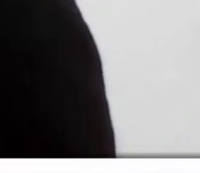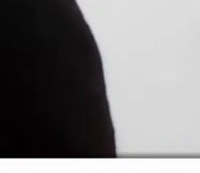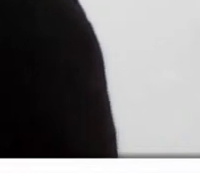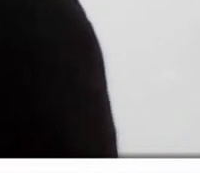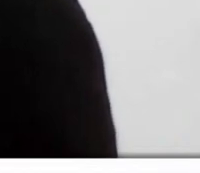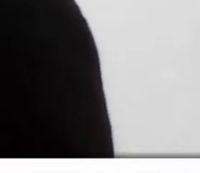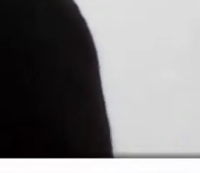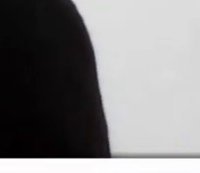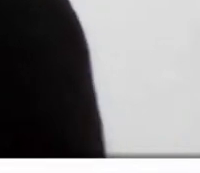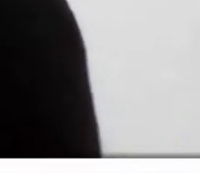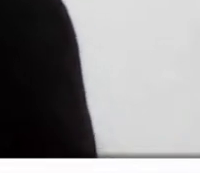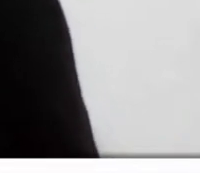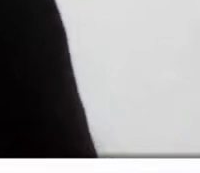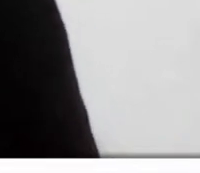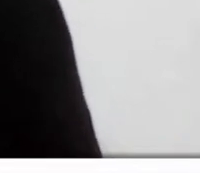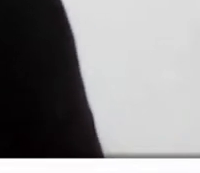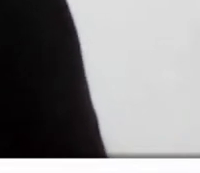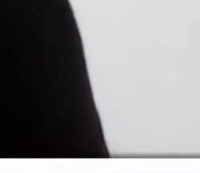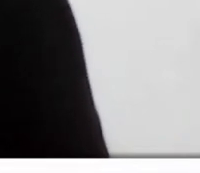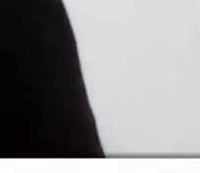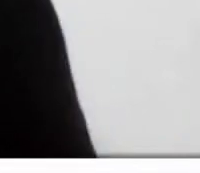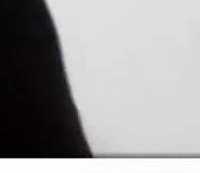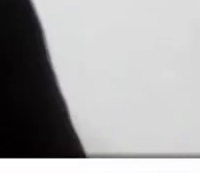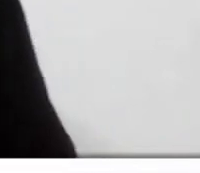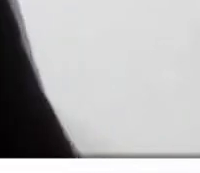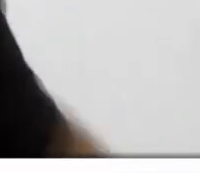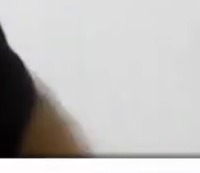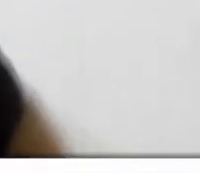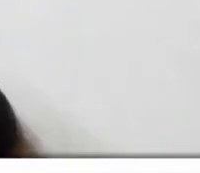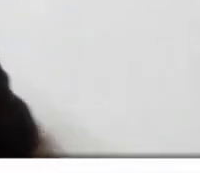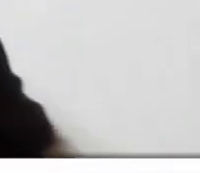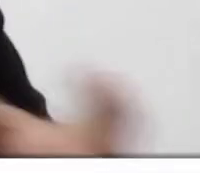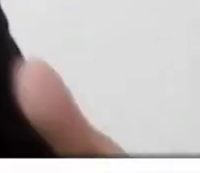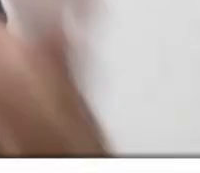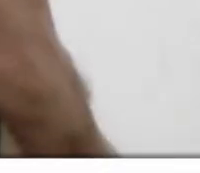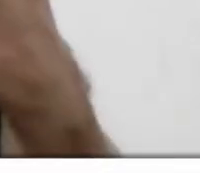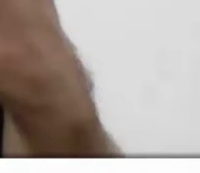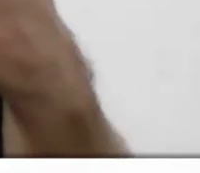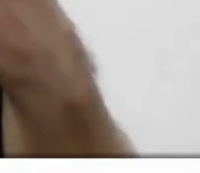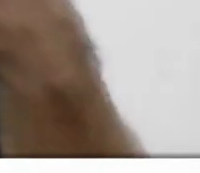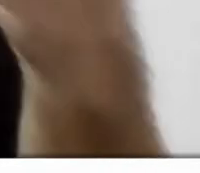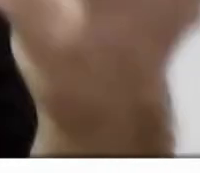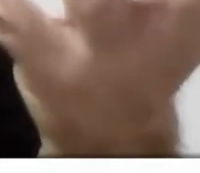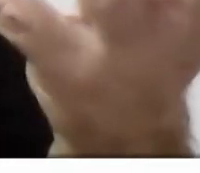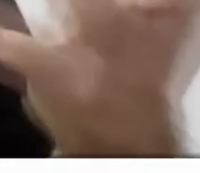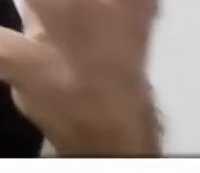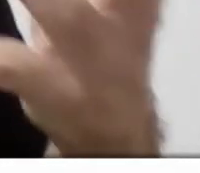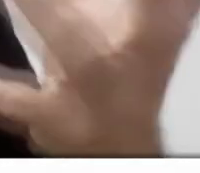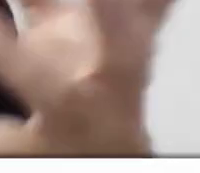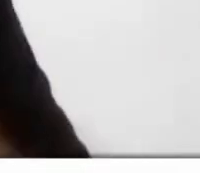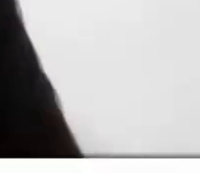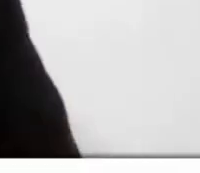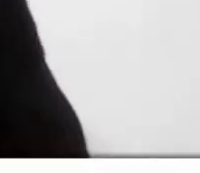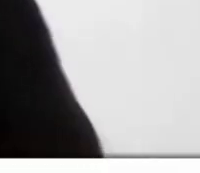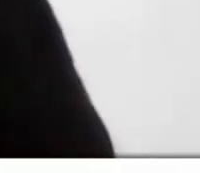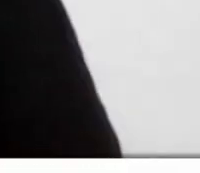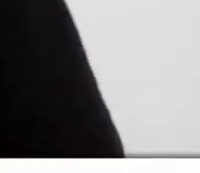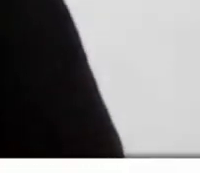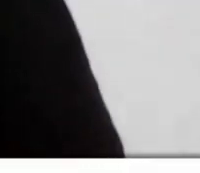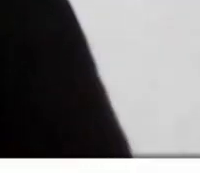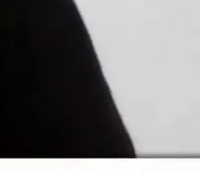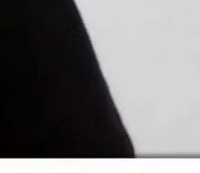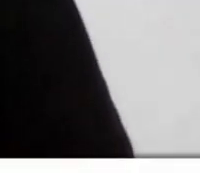cumplir acabadamente con esas restricciones, para no poner a la sociedad en la disyuntiva entre cuidar la vida